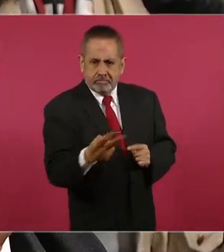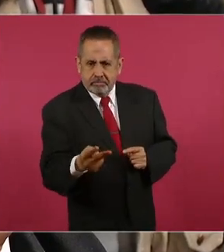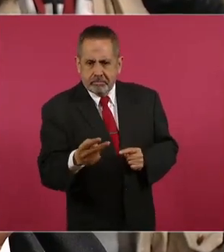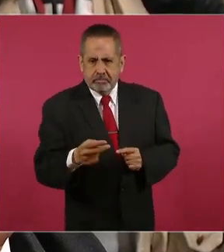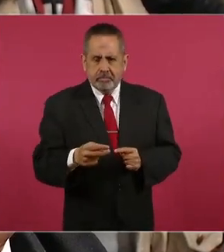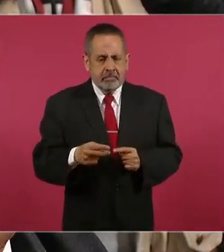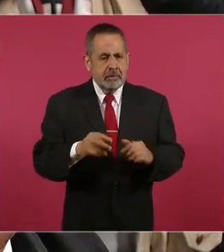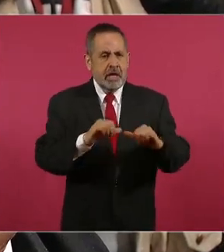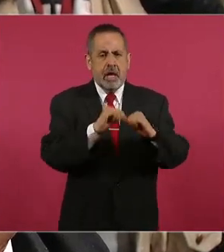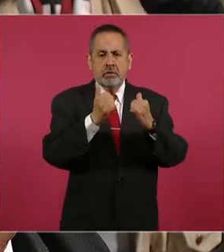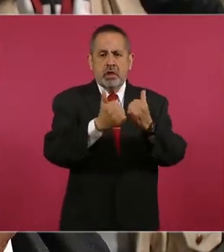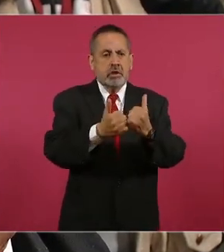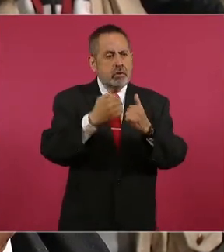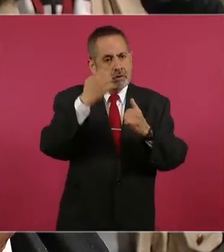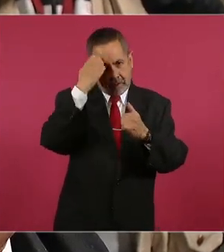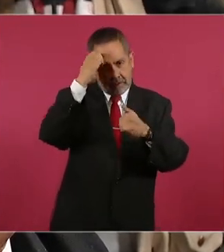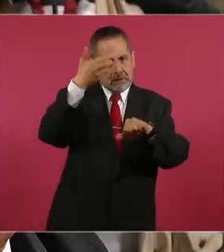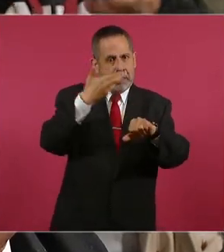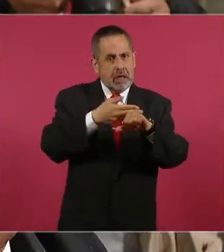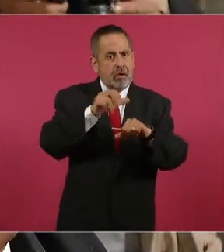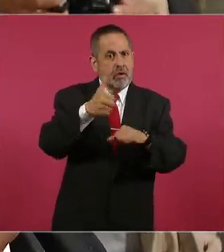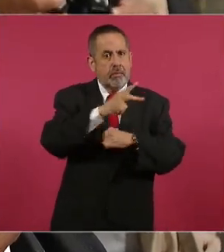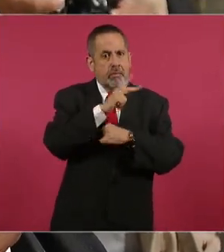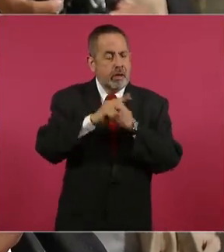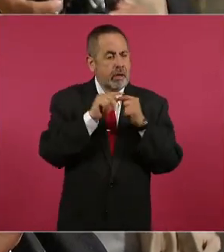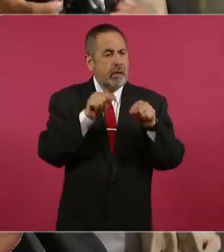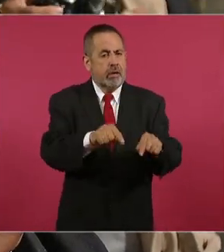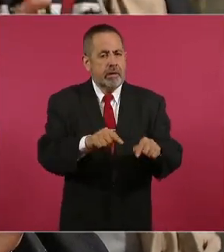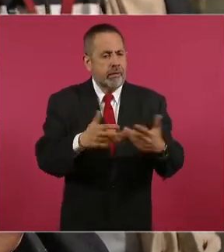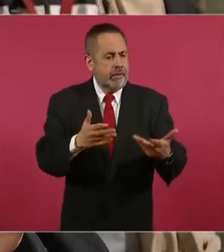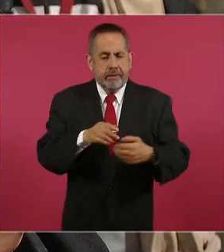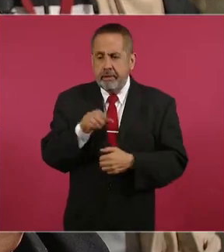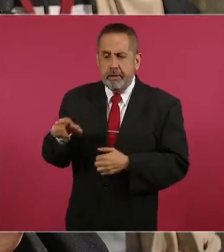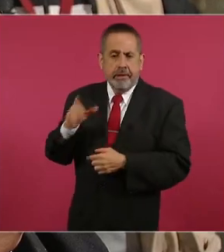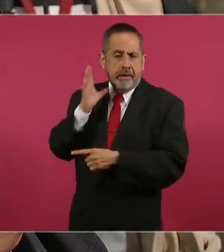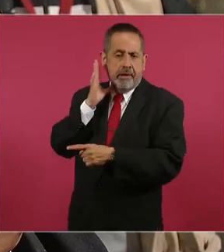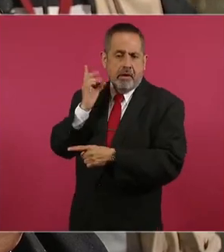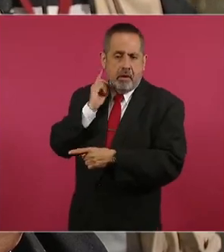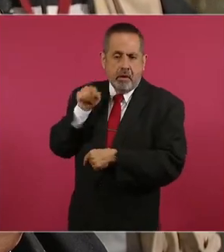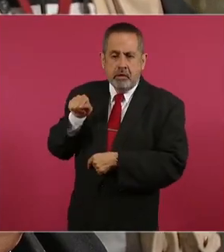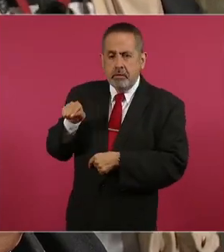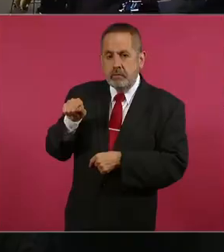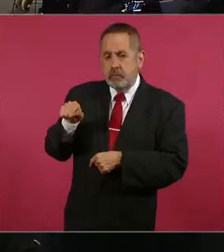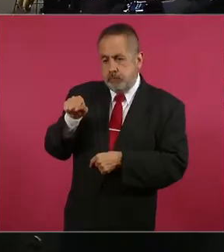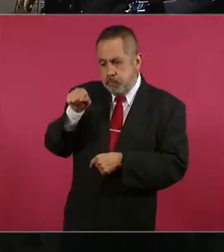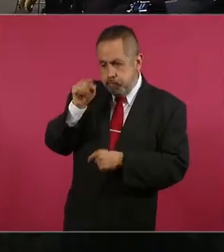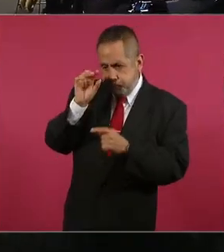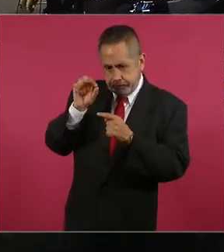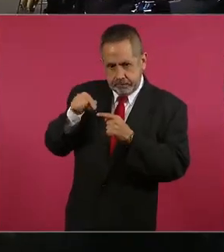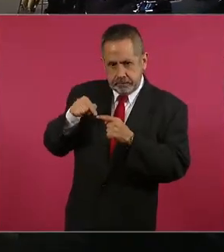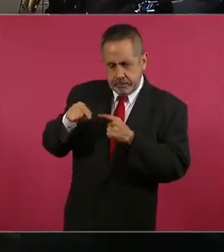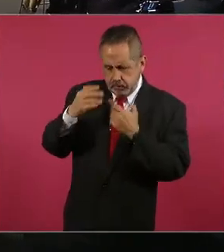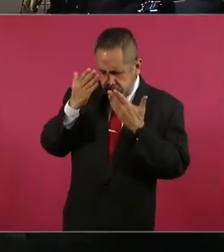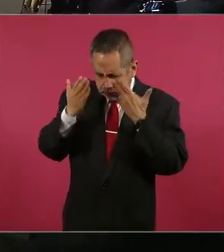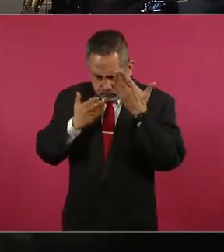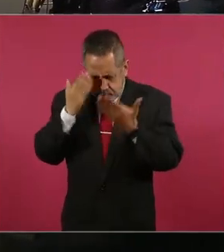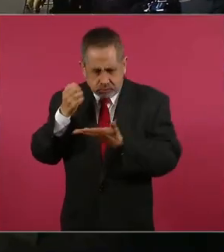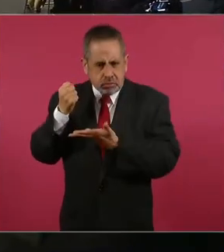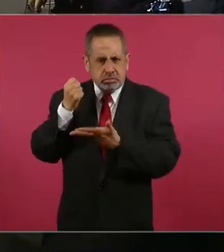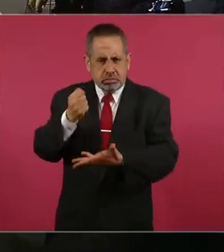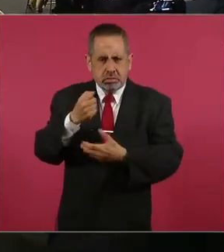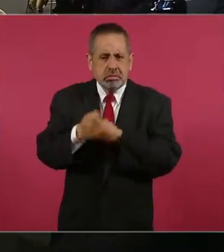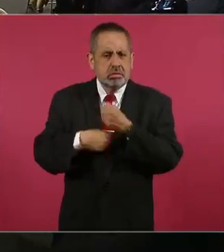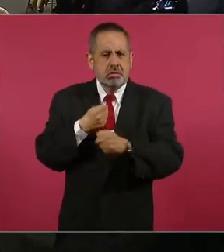asociaciones civiles extranjeras y en la Cámara de Diputados, ahora que pues revisó lo del presupuesto